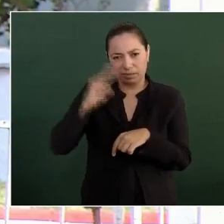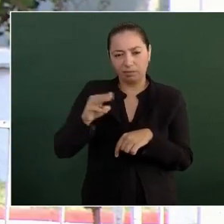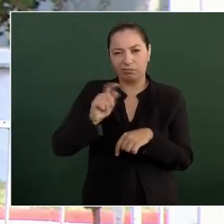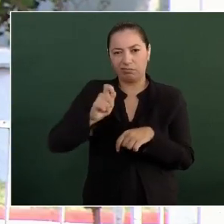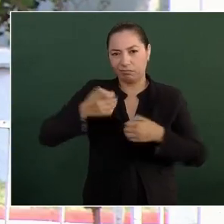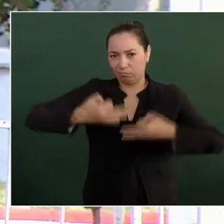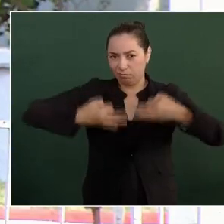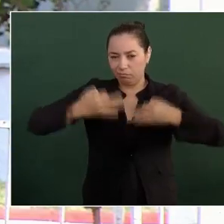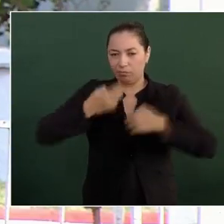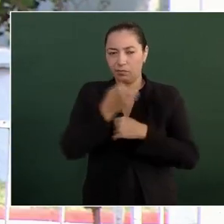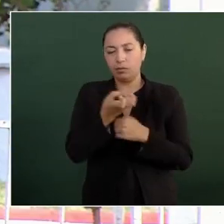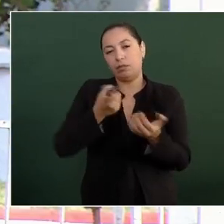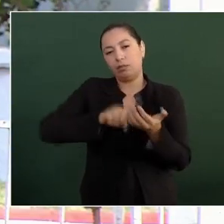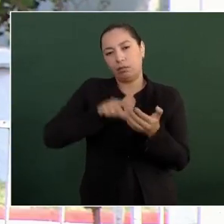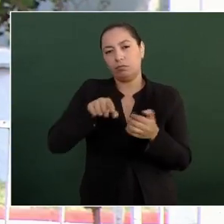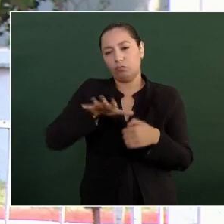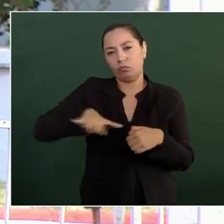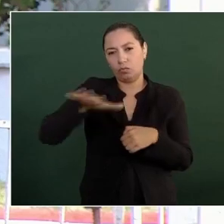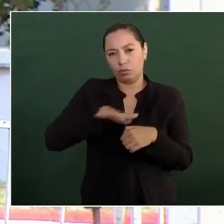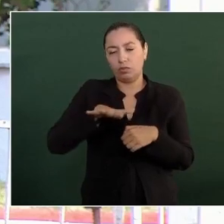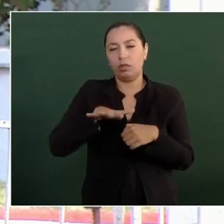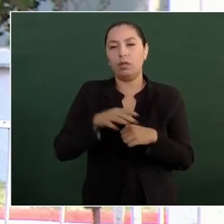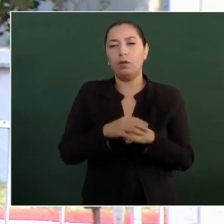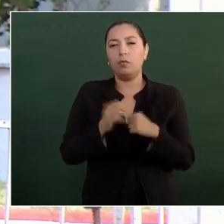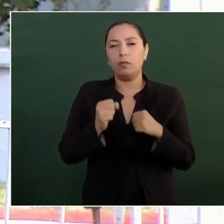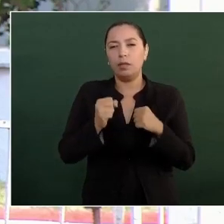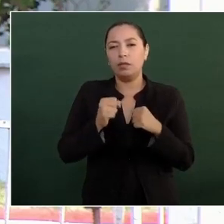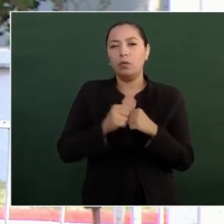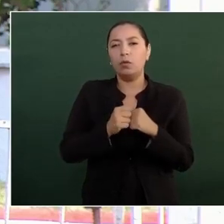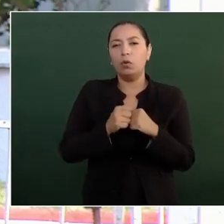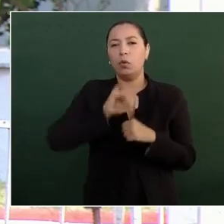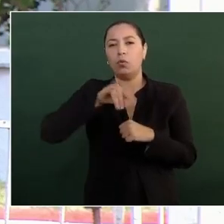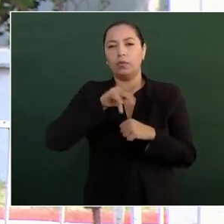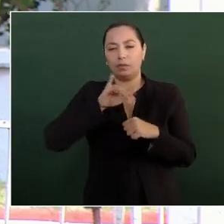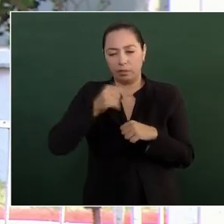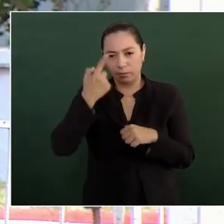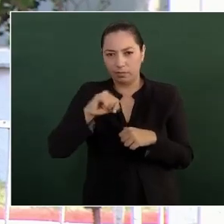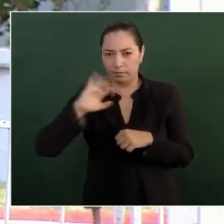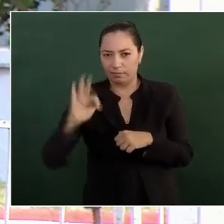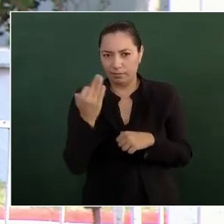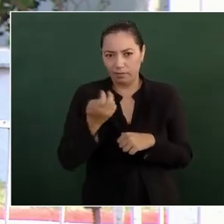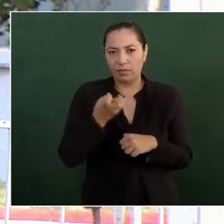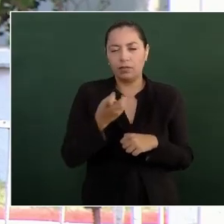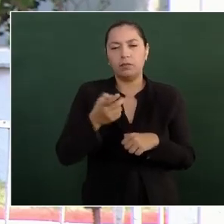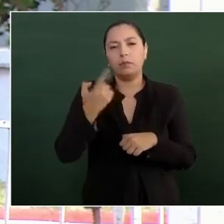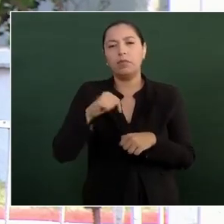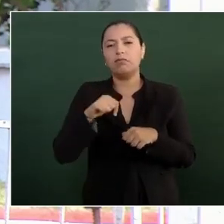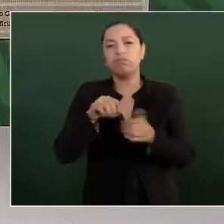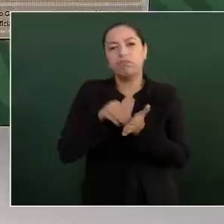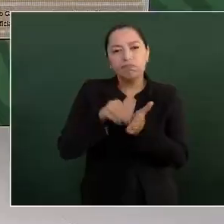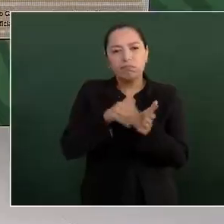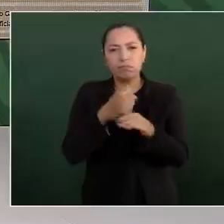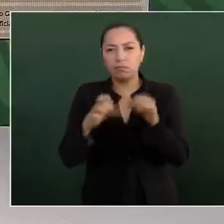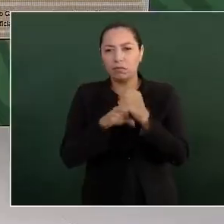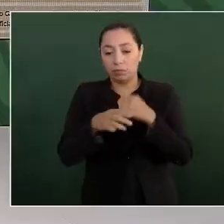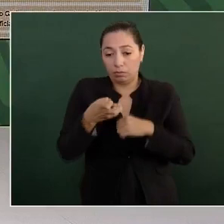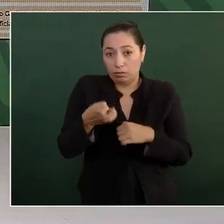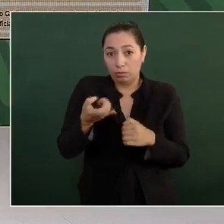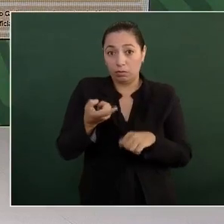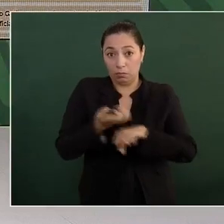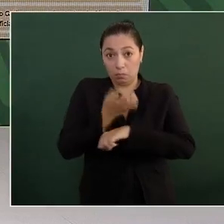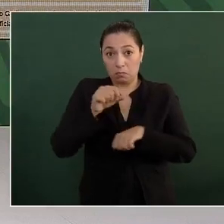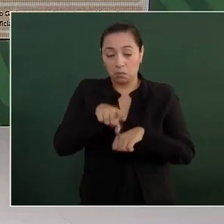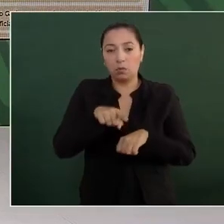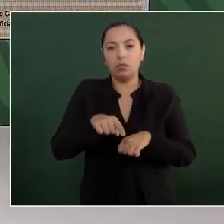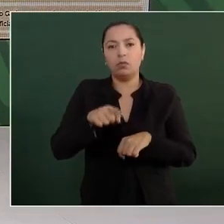Jueces de Distrito del Poder Judicial de la Federación para que las cosas se mantengan en el estado que guardan. Se